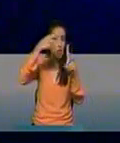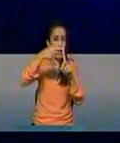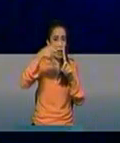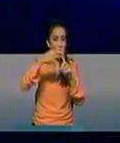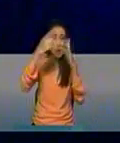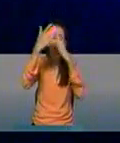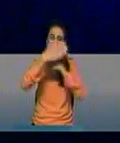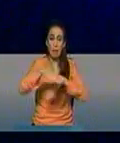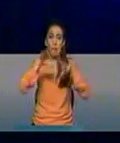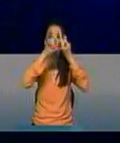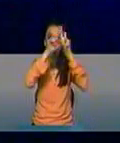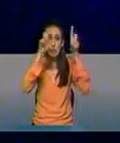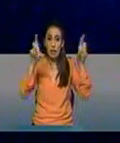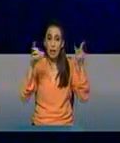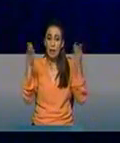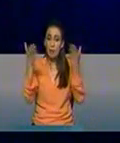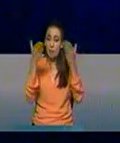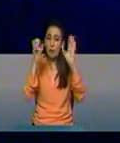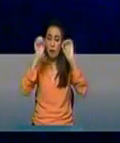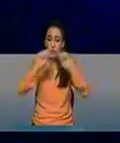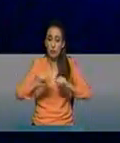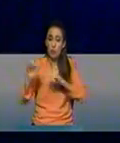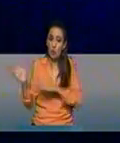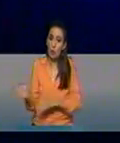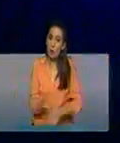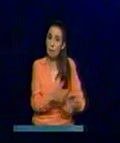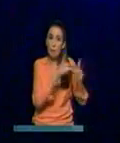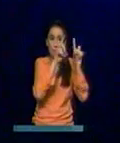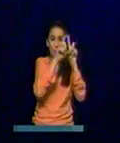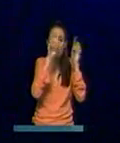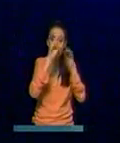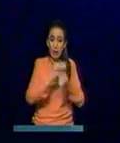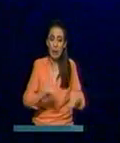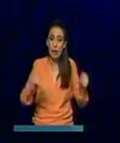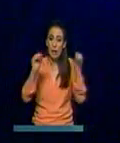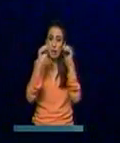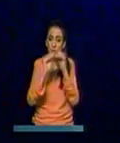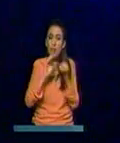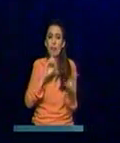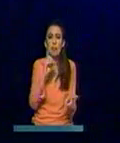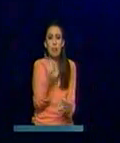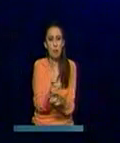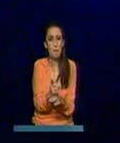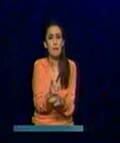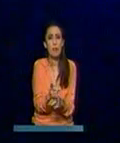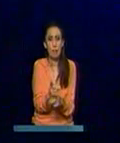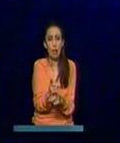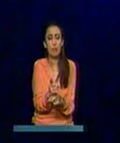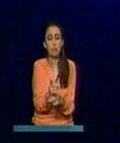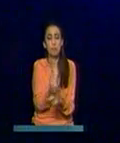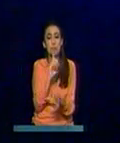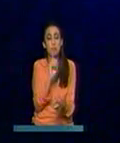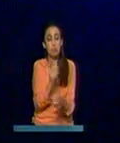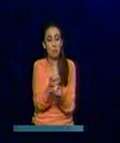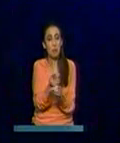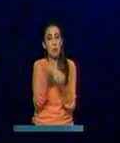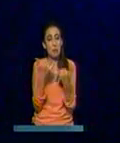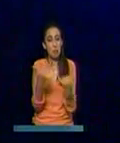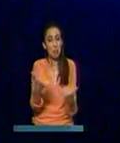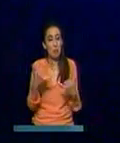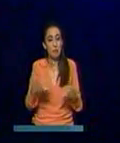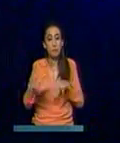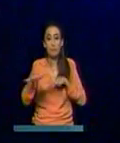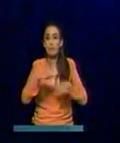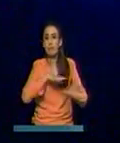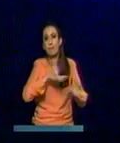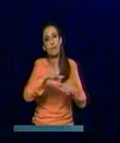los emprendedores, con la gente que hace empresa en el Ecuador, que es la gente que realmente mueve el motor de dinamismo